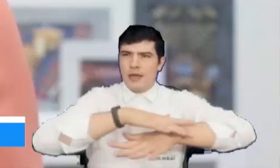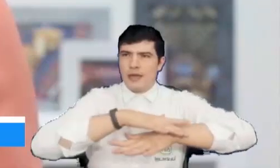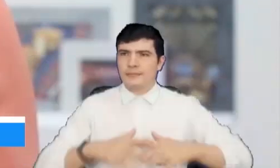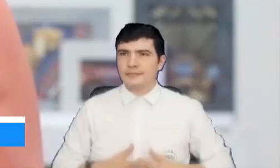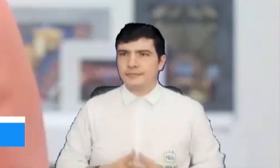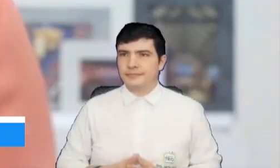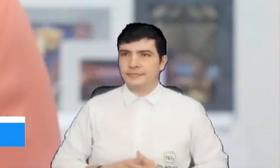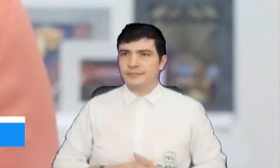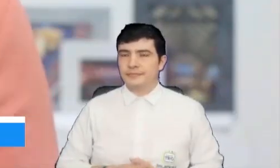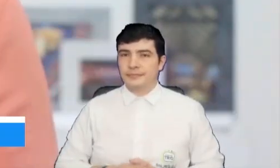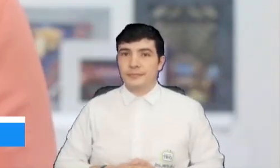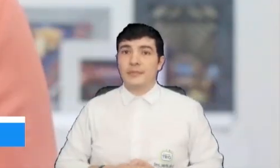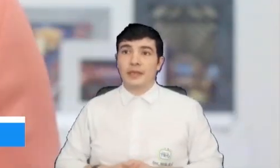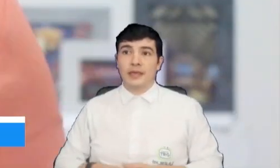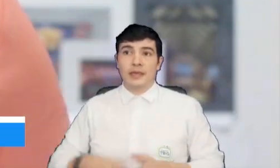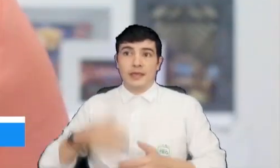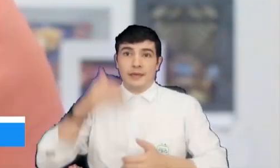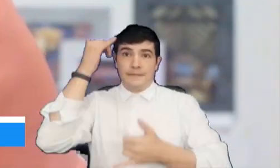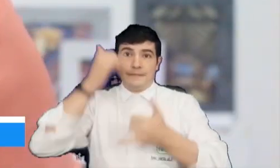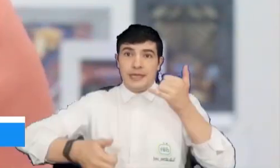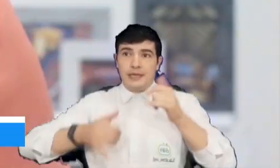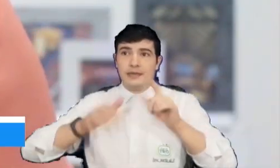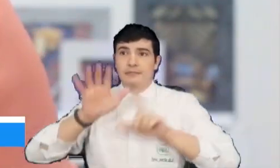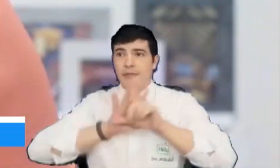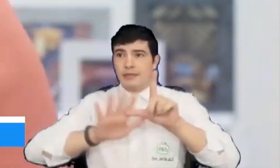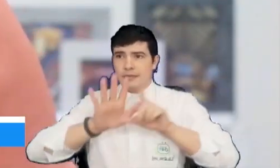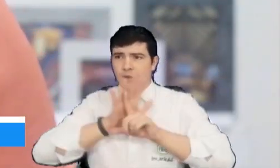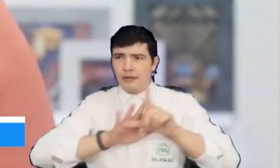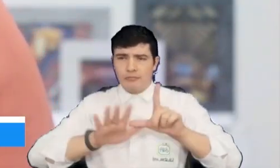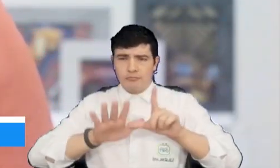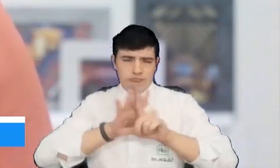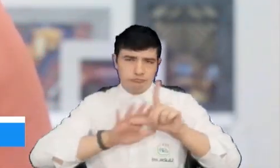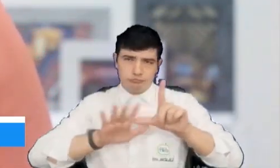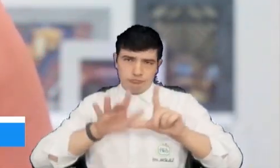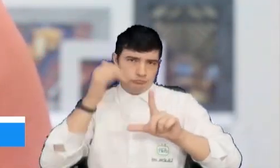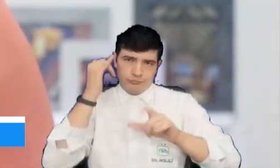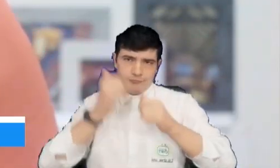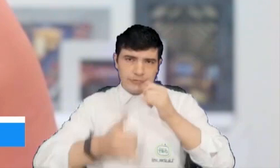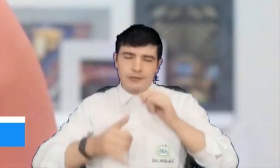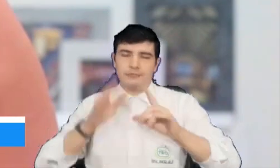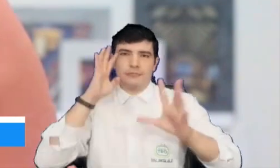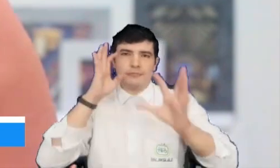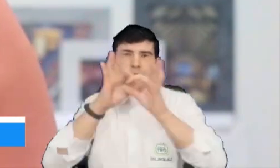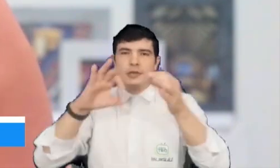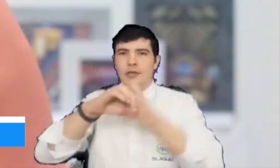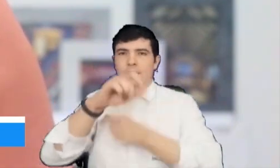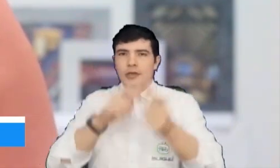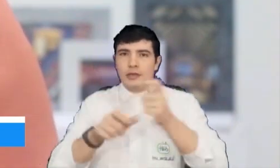Finalizamos nuestra sección, pero recuerde que usted también puede enviarnos sus videos por medio de nuestra línea de WhatsApp al